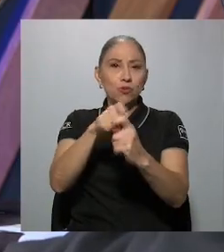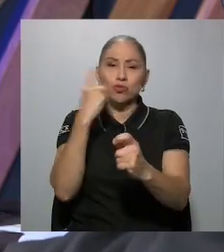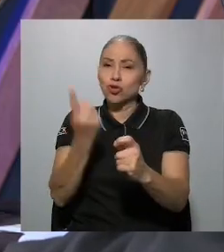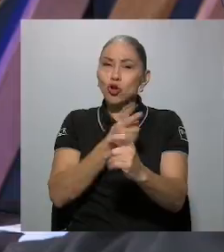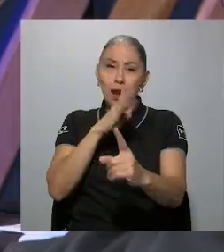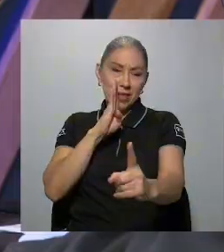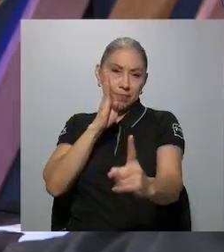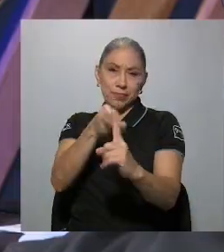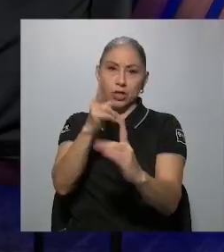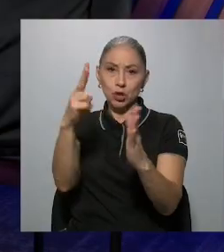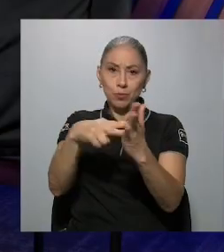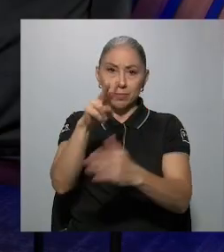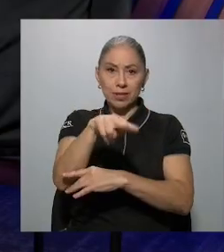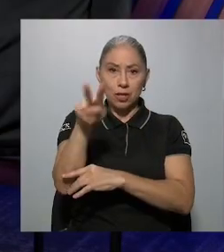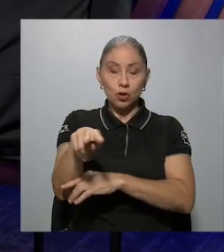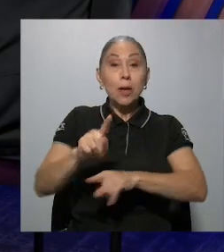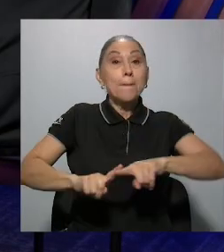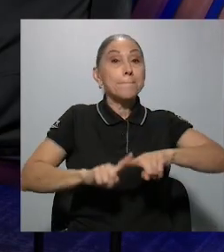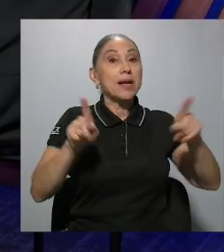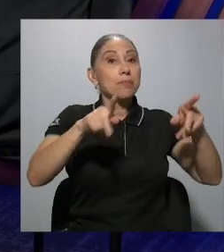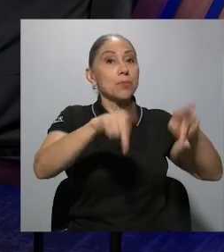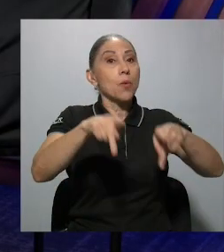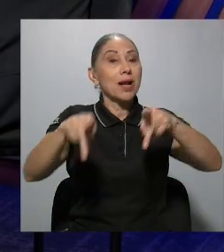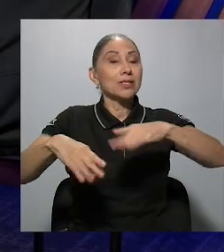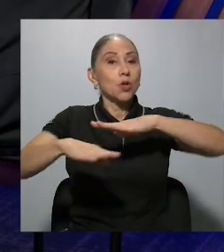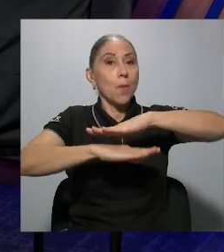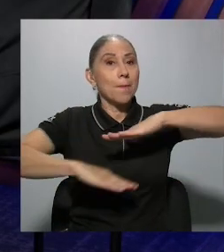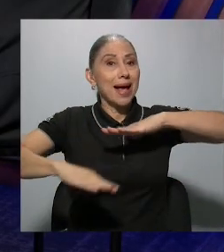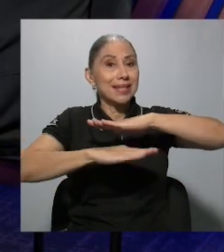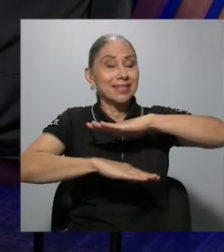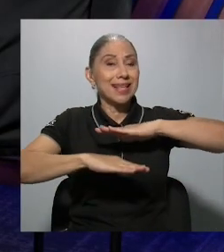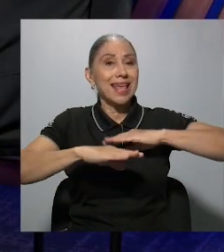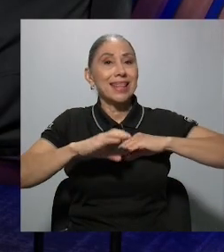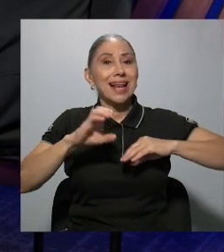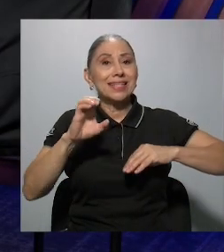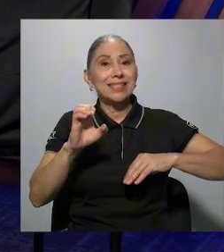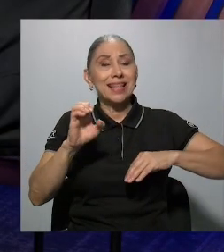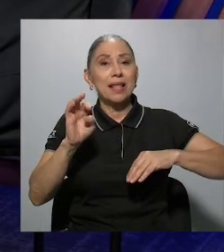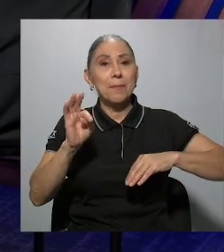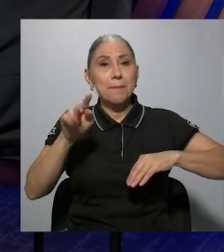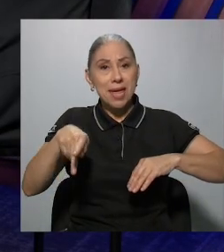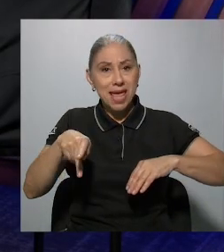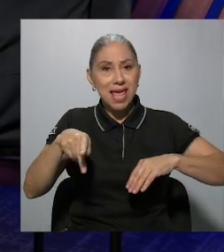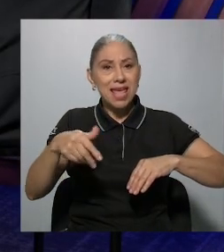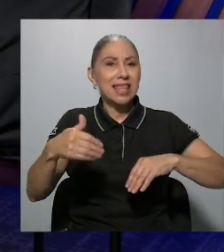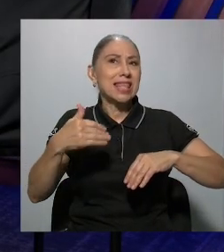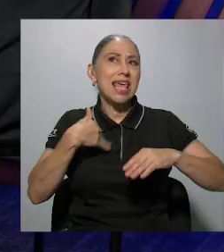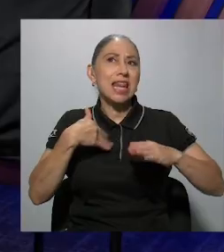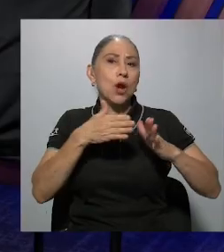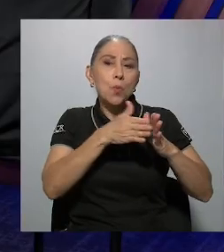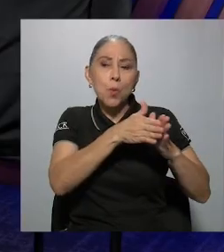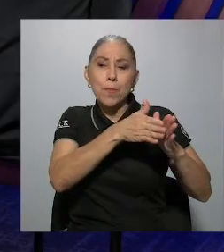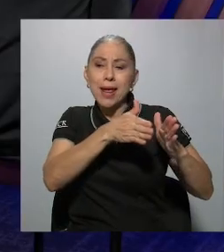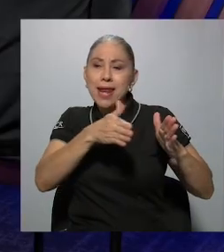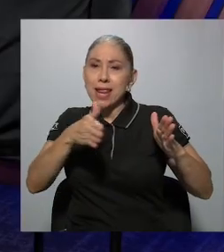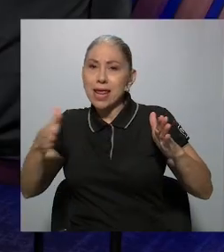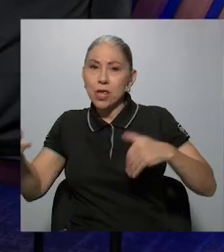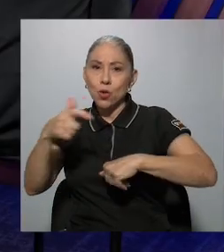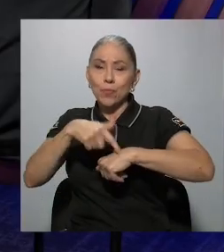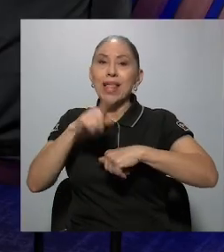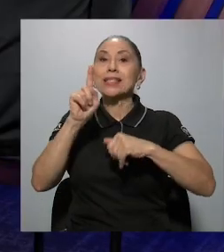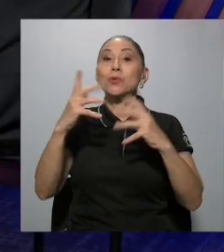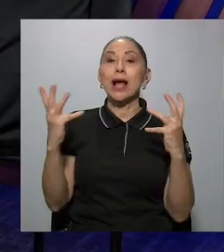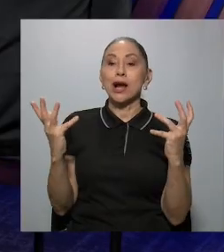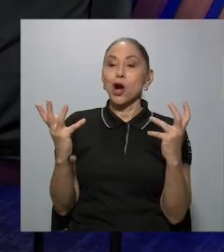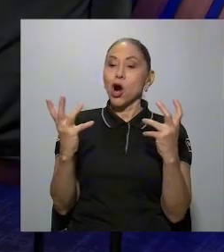sea, solo para el 2022. Mientras que la población base de la CPP cubre todo un periodo, hace